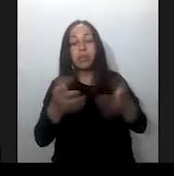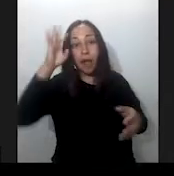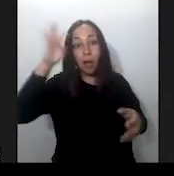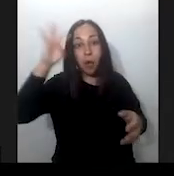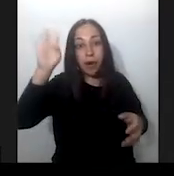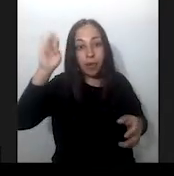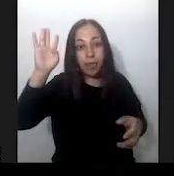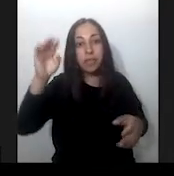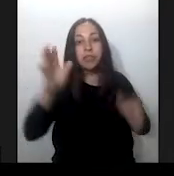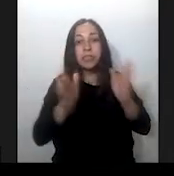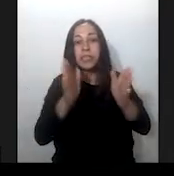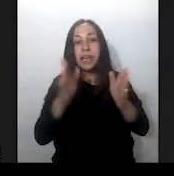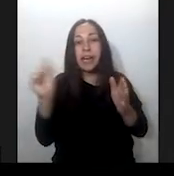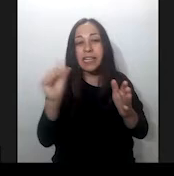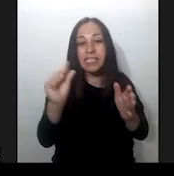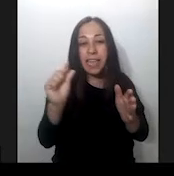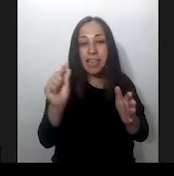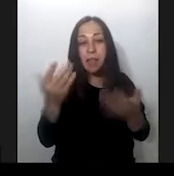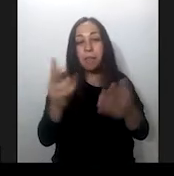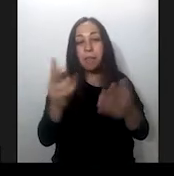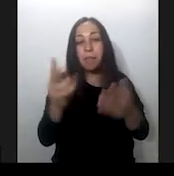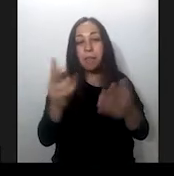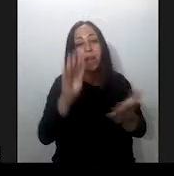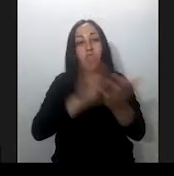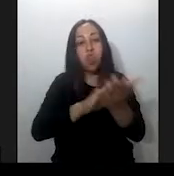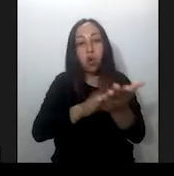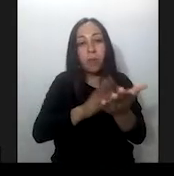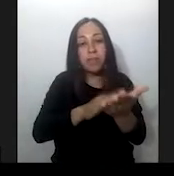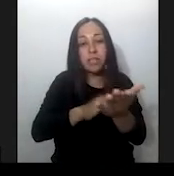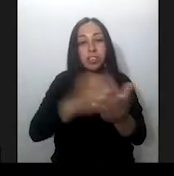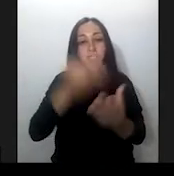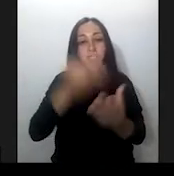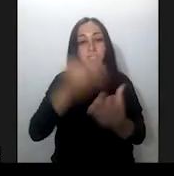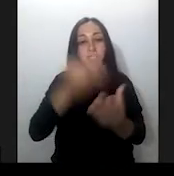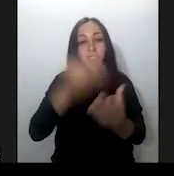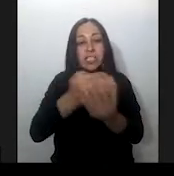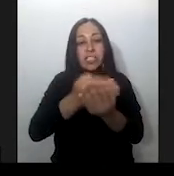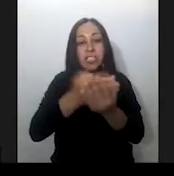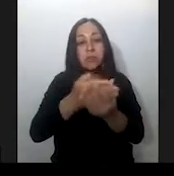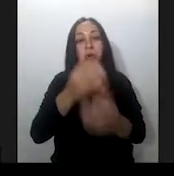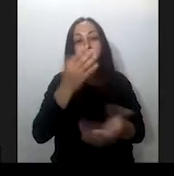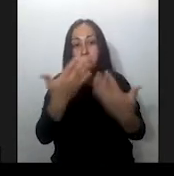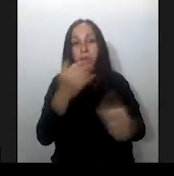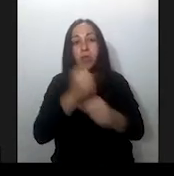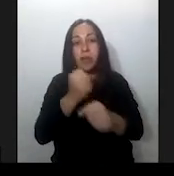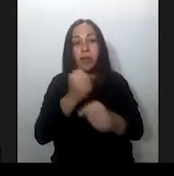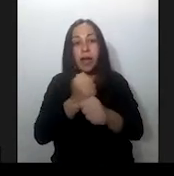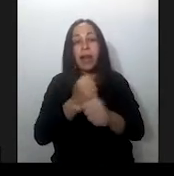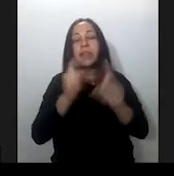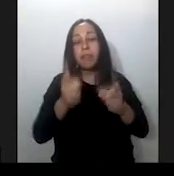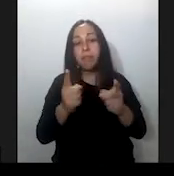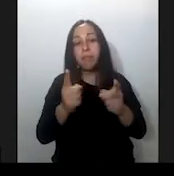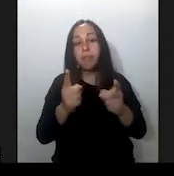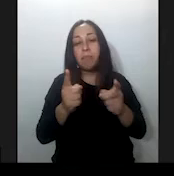Recuerden que nosotros tenemos una sección de recientes donde podemos ver todas las documentaciones y los archivos con los que uno puede estar trabajando. También aquellos